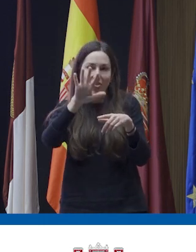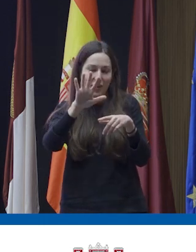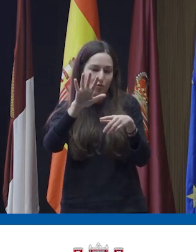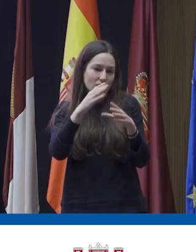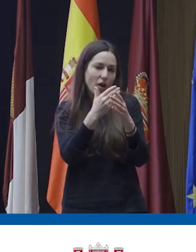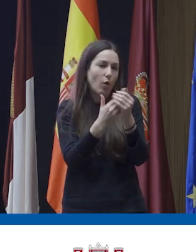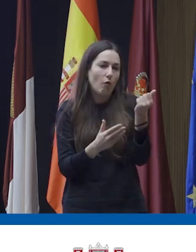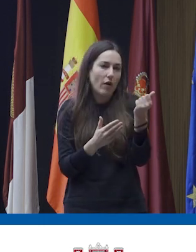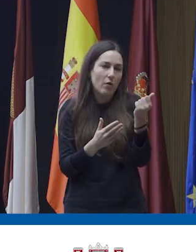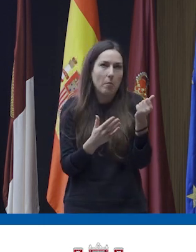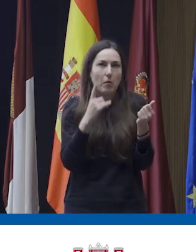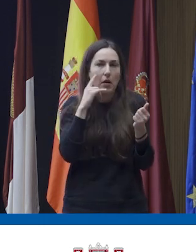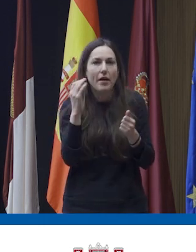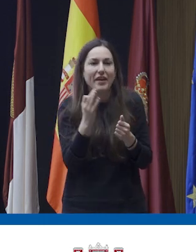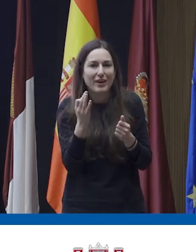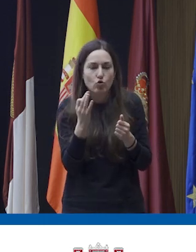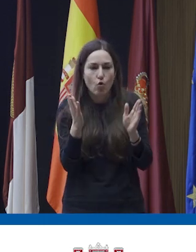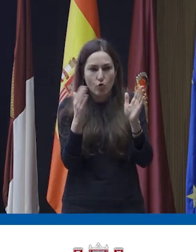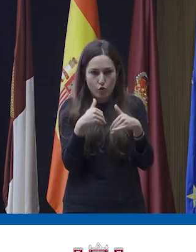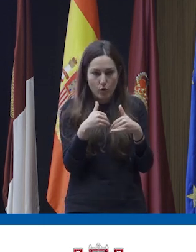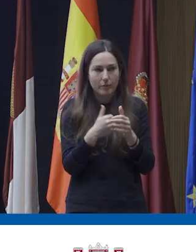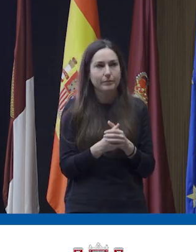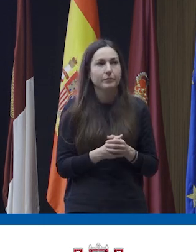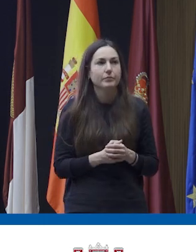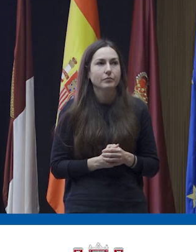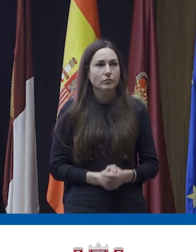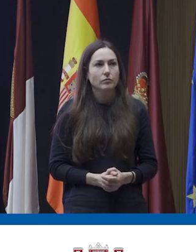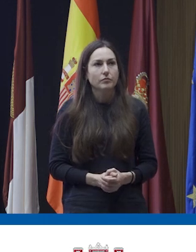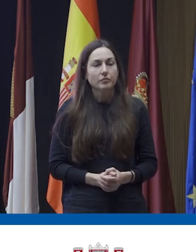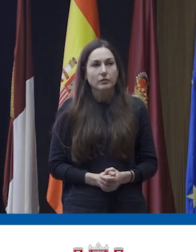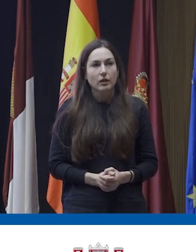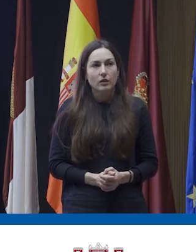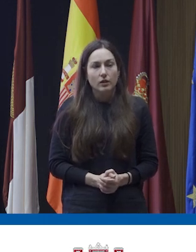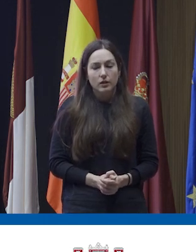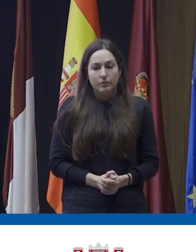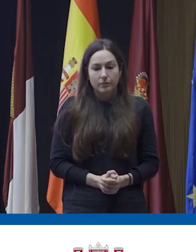sin riesgo, vamos, que no, es muy difícil el cálculo de la lente. Y luego,